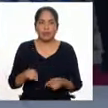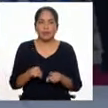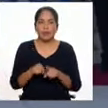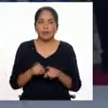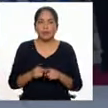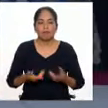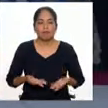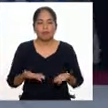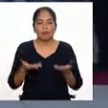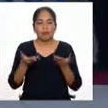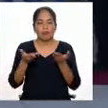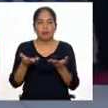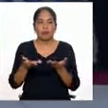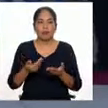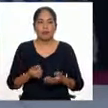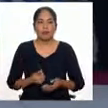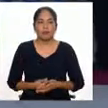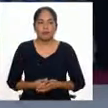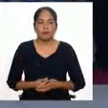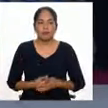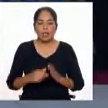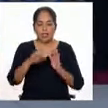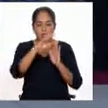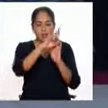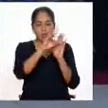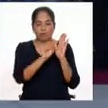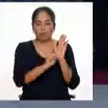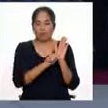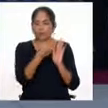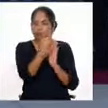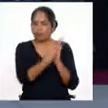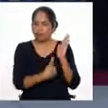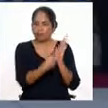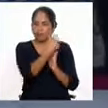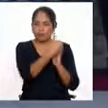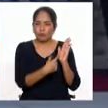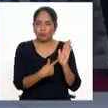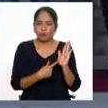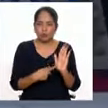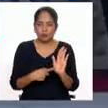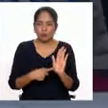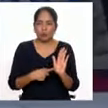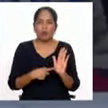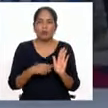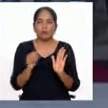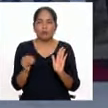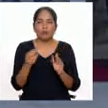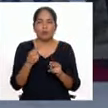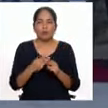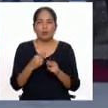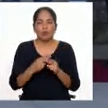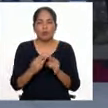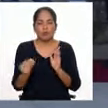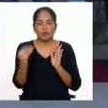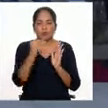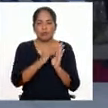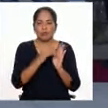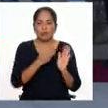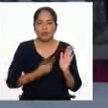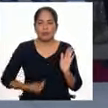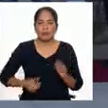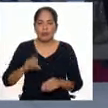entrega de una resolución donde le nombran huésped ilustre a la presidenta Dina